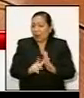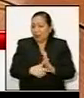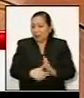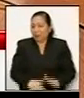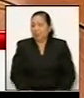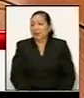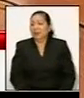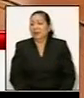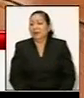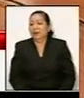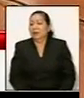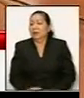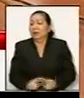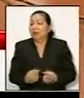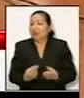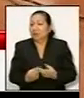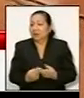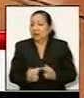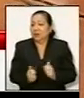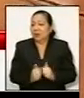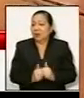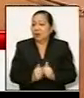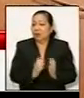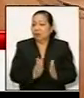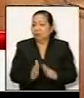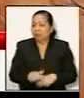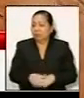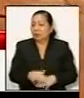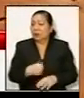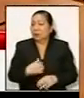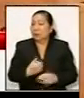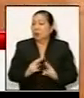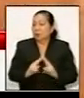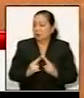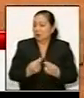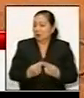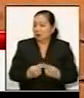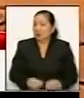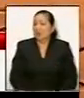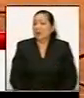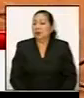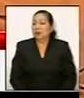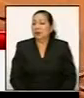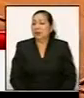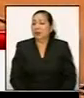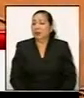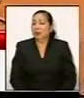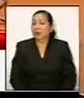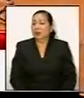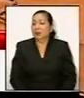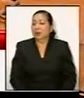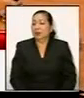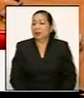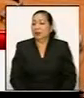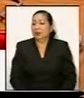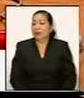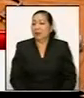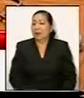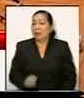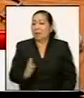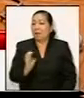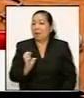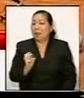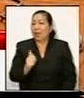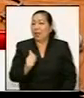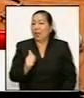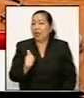currículo nos hemos reunido con los organizadores que tienen una reunión que está dirigida por beatriz mejía que lo que